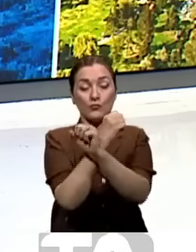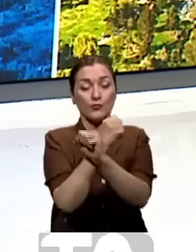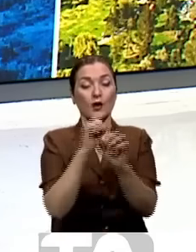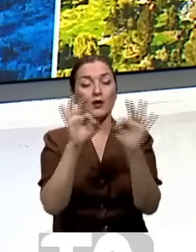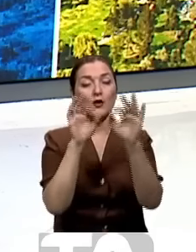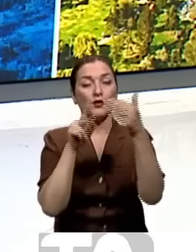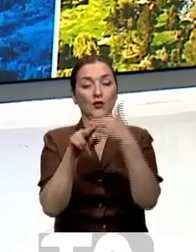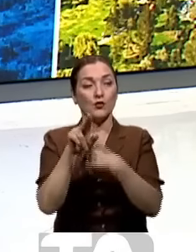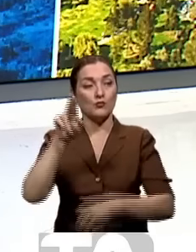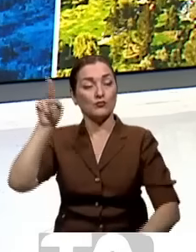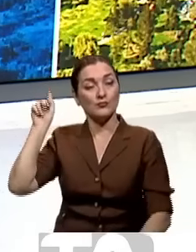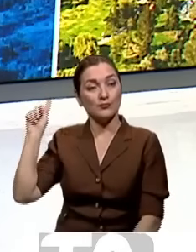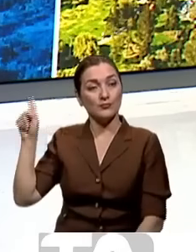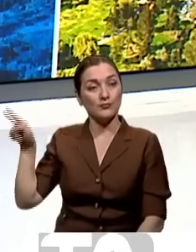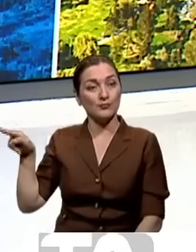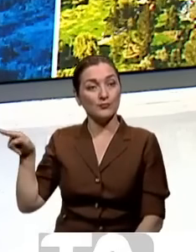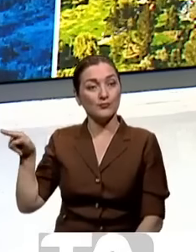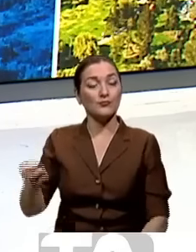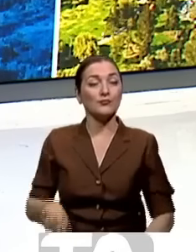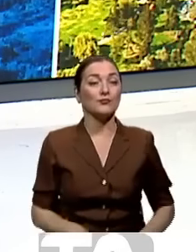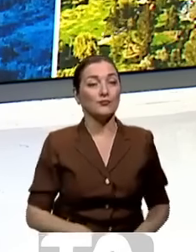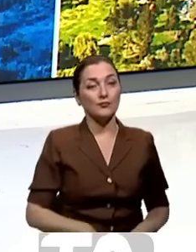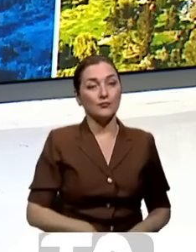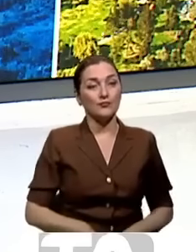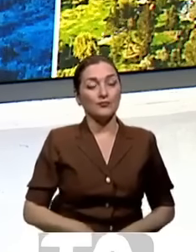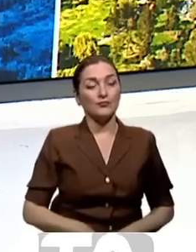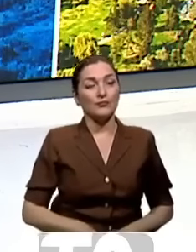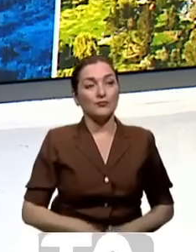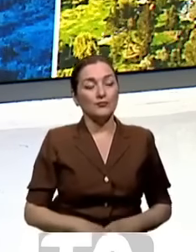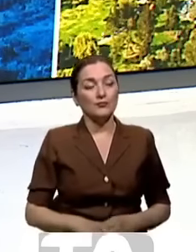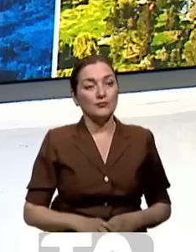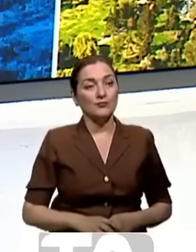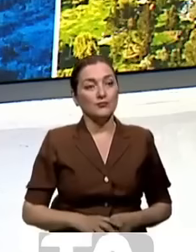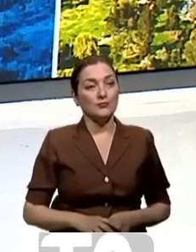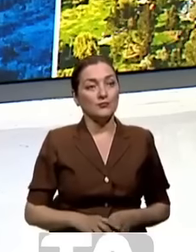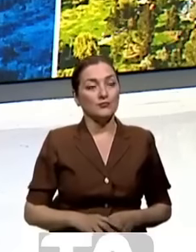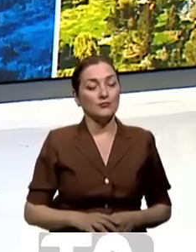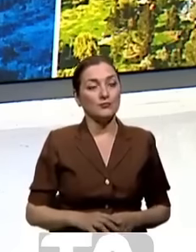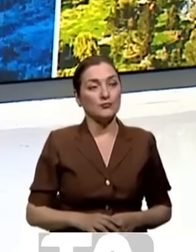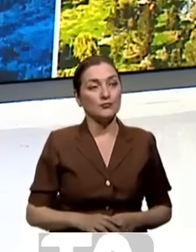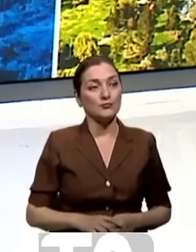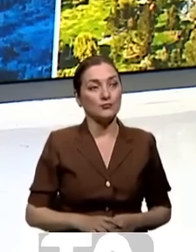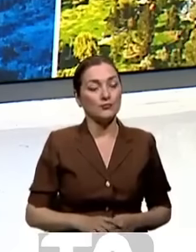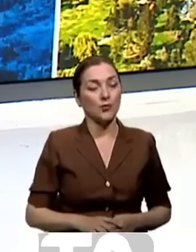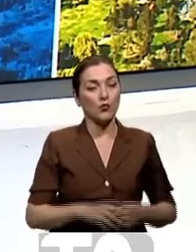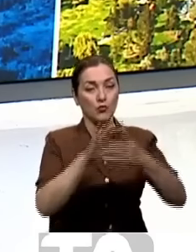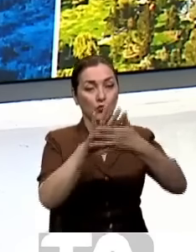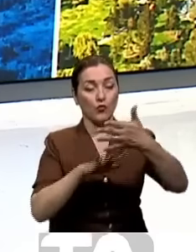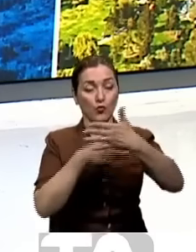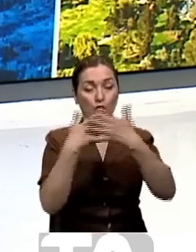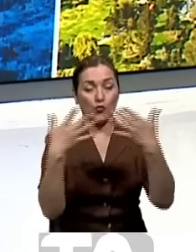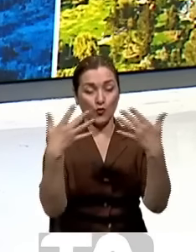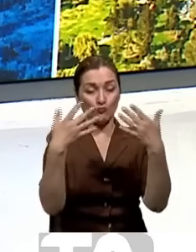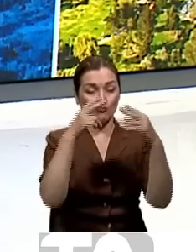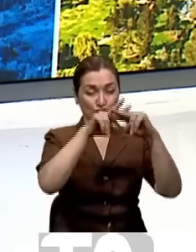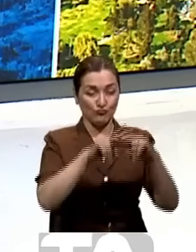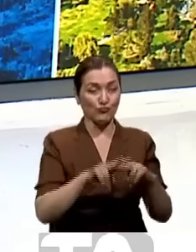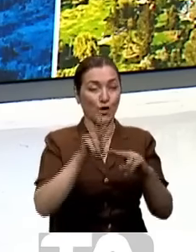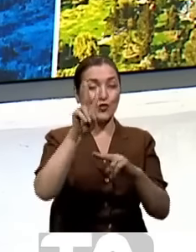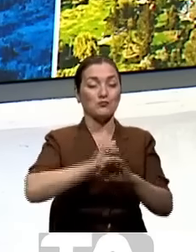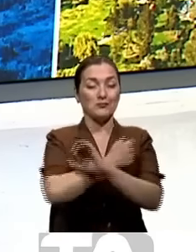en Luluncoto, Chilibulo, La Floresta, Cristianía, Epic, La Chima. Vamos a seguir revisando estos horarios de 2 de la mañana a 8 de la